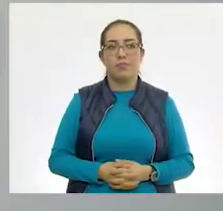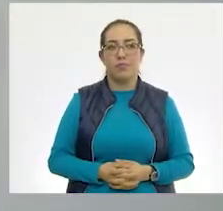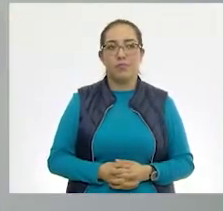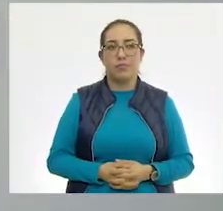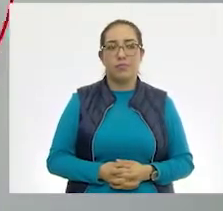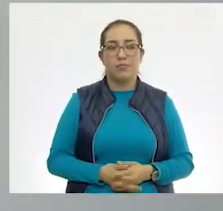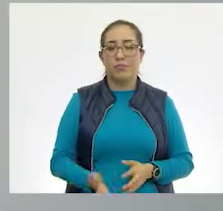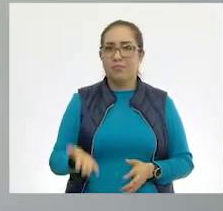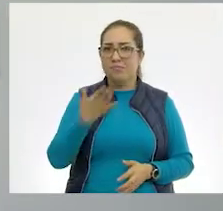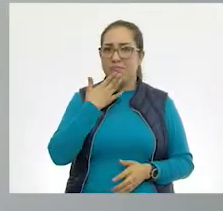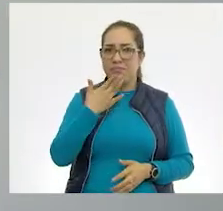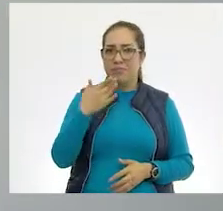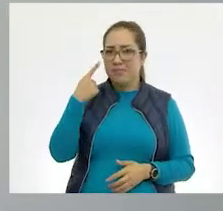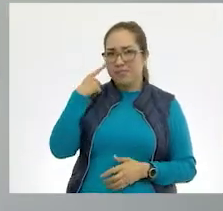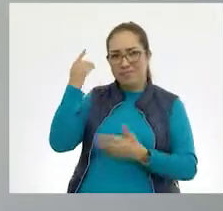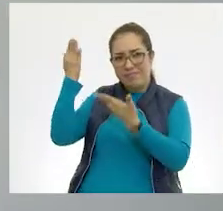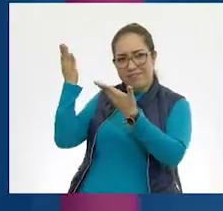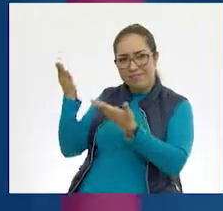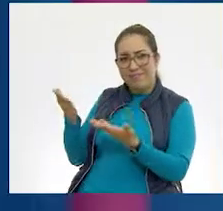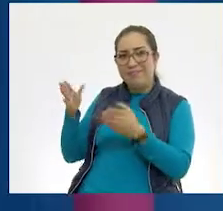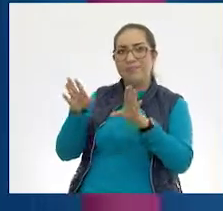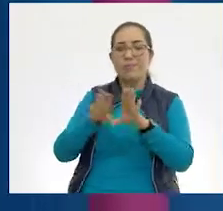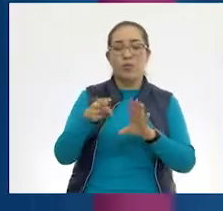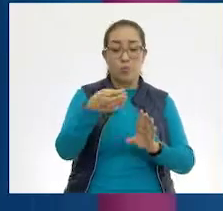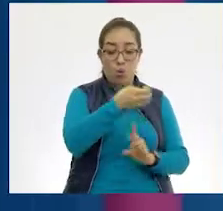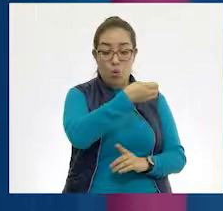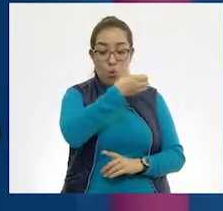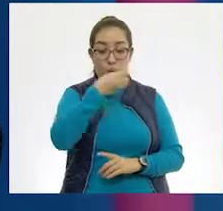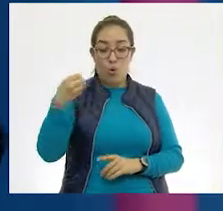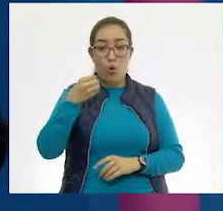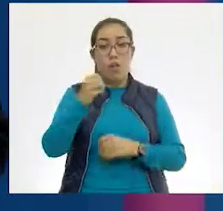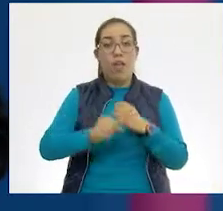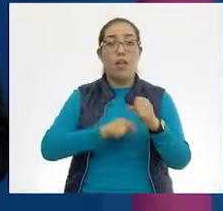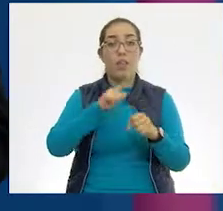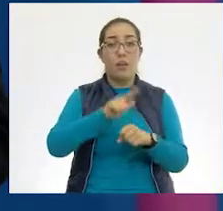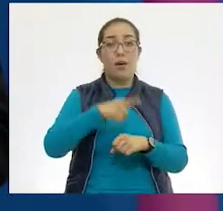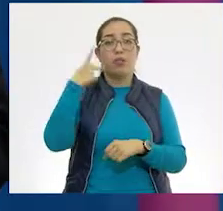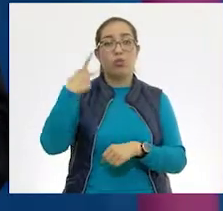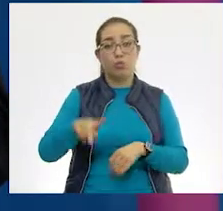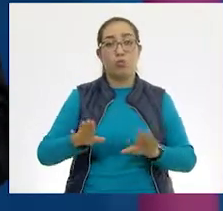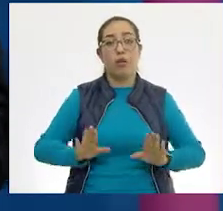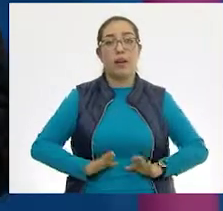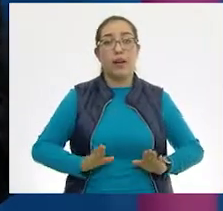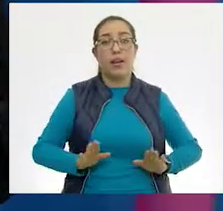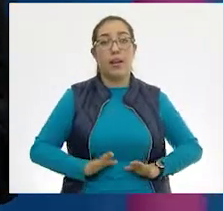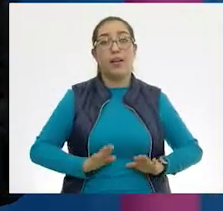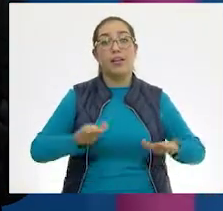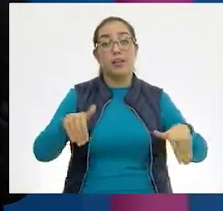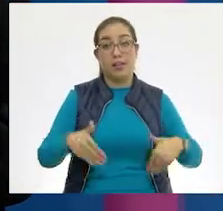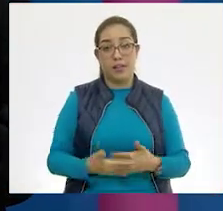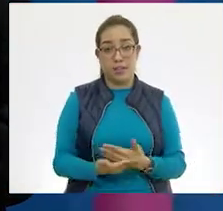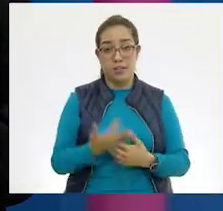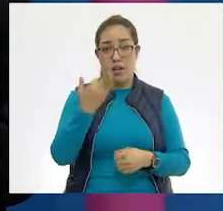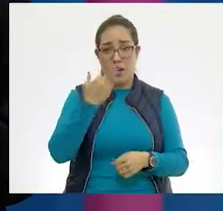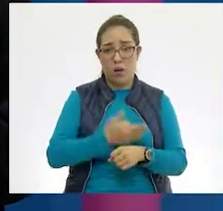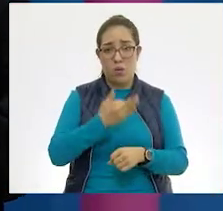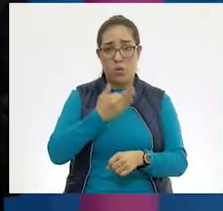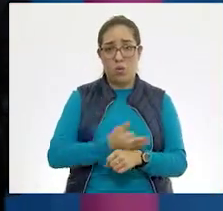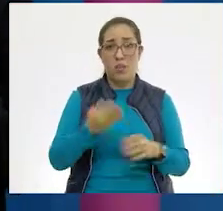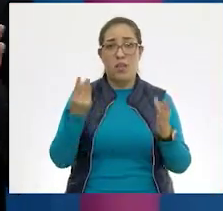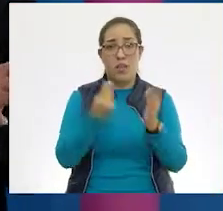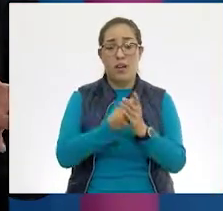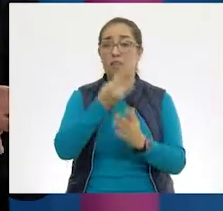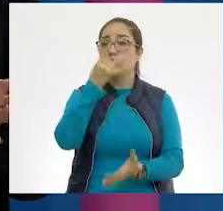Como observan, ya terminamos de clasificar a los animales según su forma de nacimiento. En esta clase estudiaremos solamente a